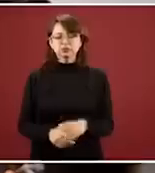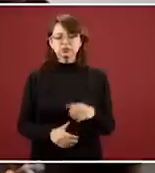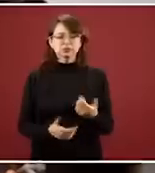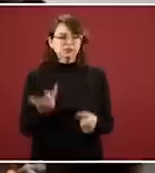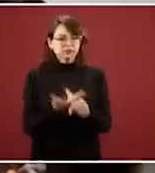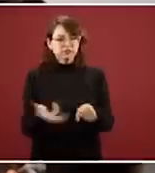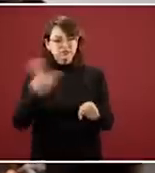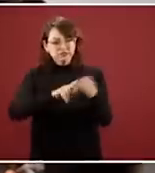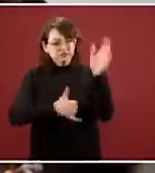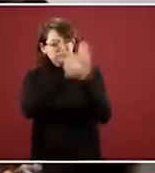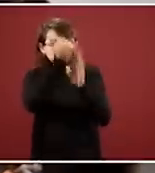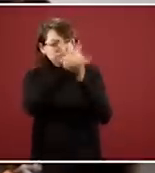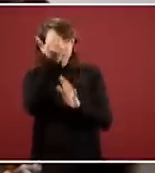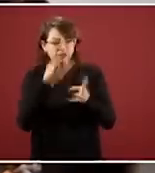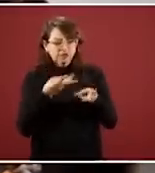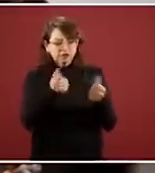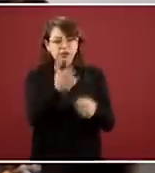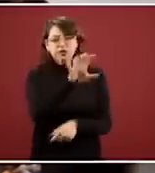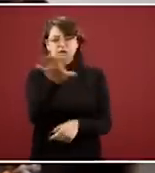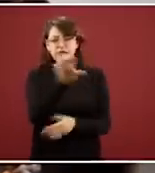costaba 500 millones,